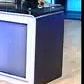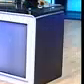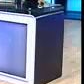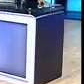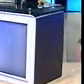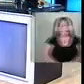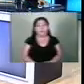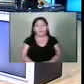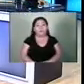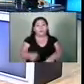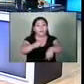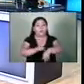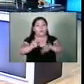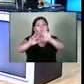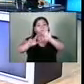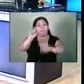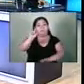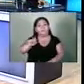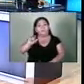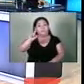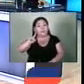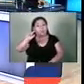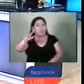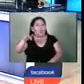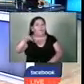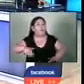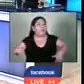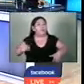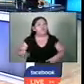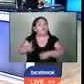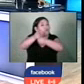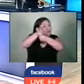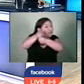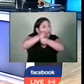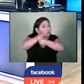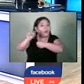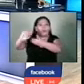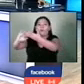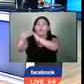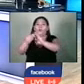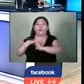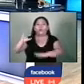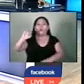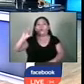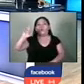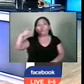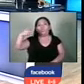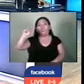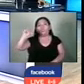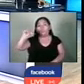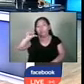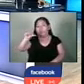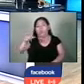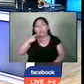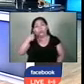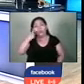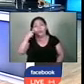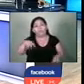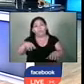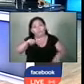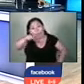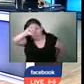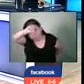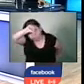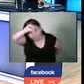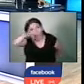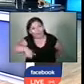Son las ocho de la noche con trece minutos y trasladamos nuestra señal hasta la comunidad La Cuchilla. Esto en Antiguo Cuscatlán, donde el presidente de la República